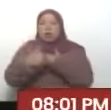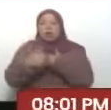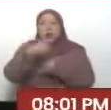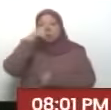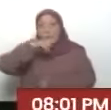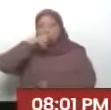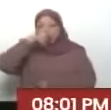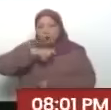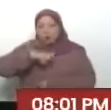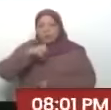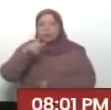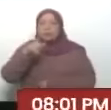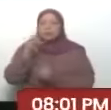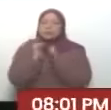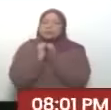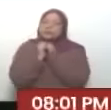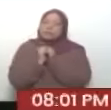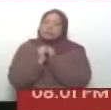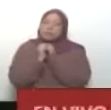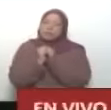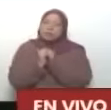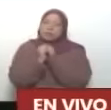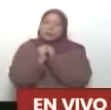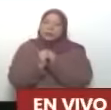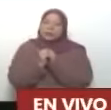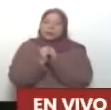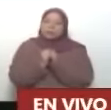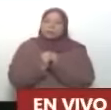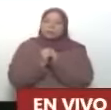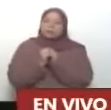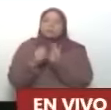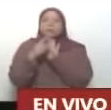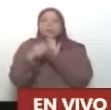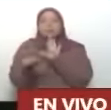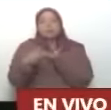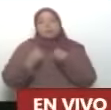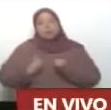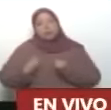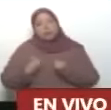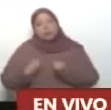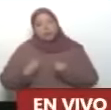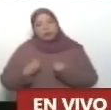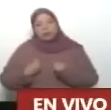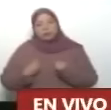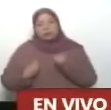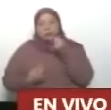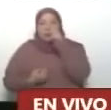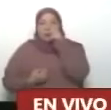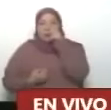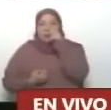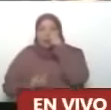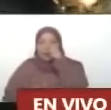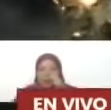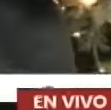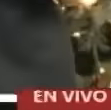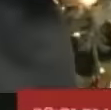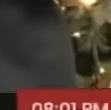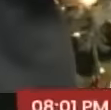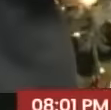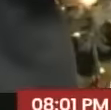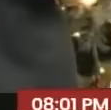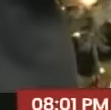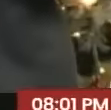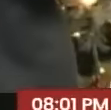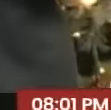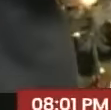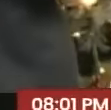Palestina y elevamos nuestra oración por su derecho a la vida. Bien, presidente, vamos a seguir